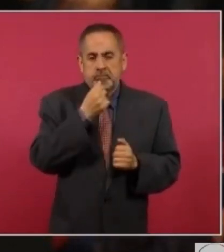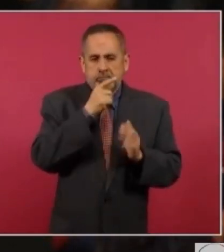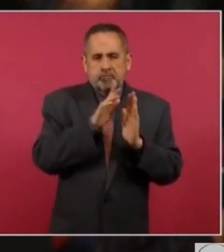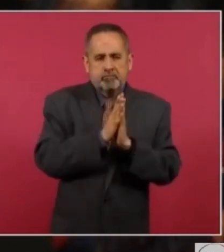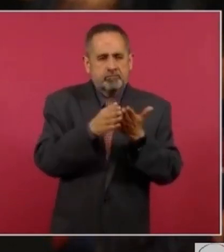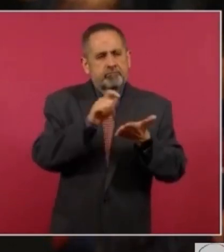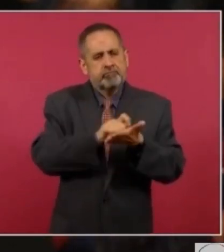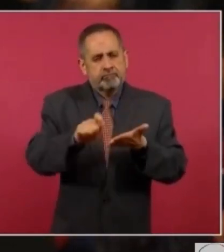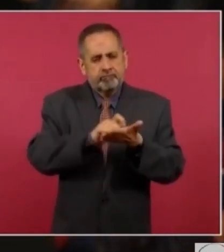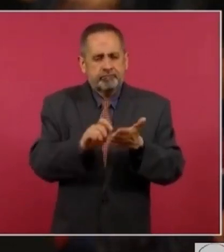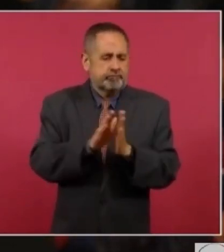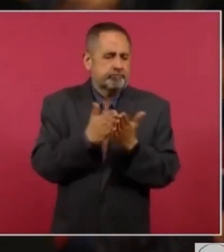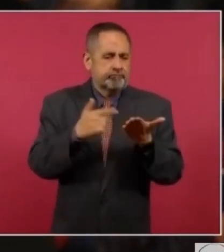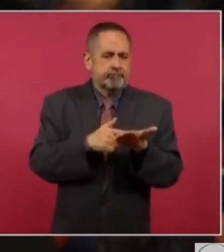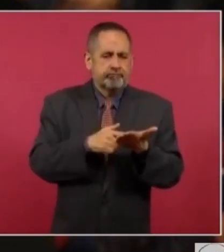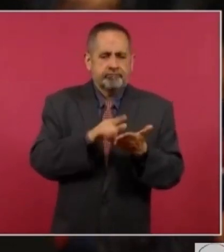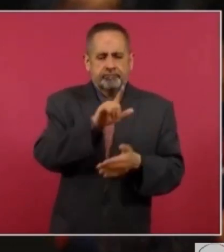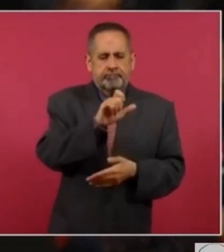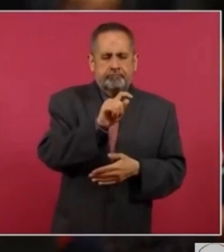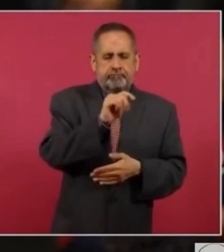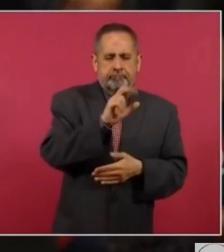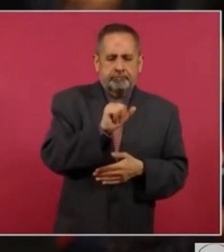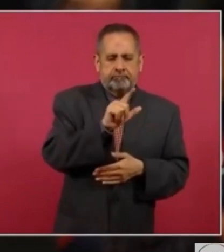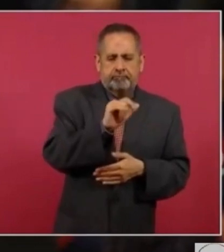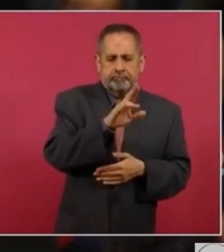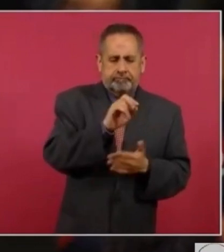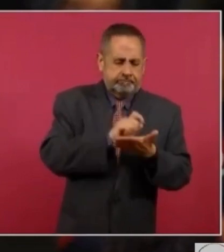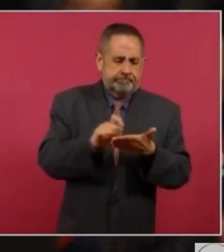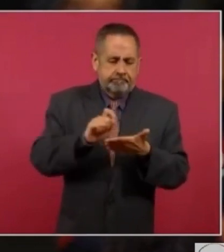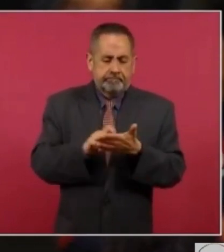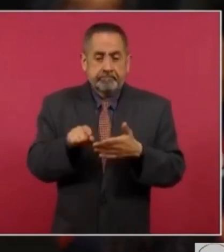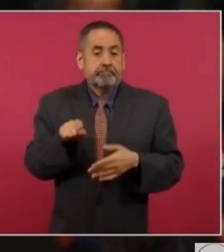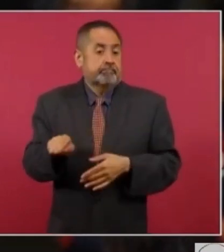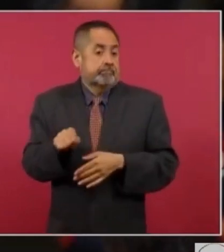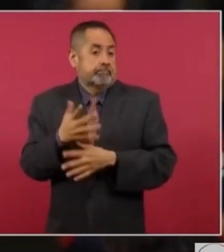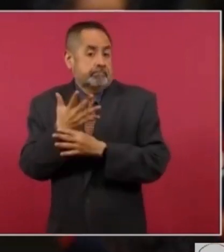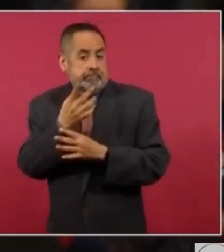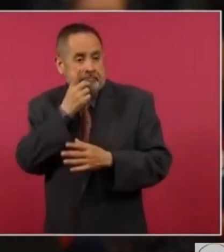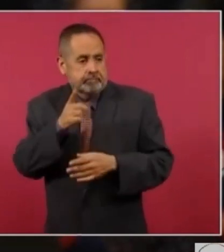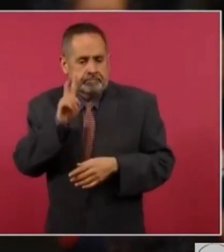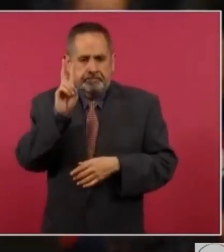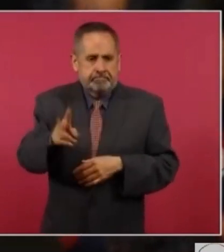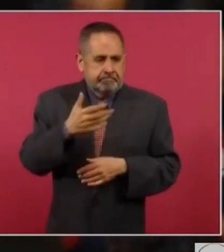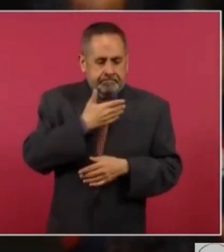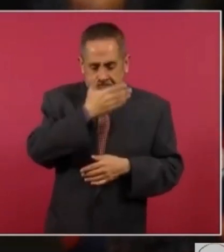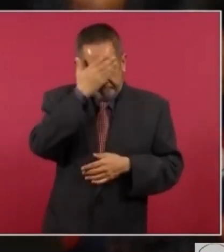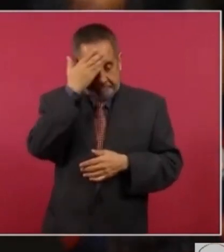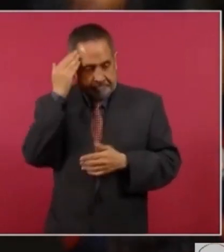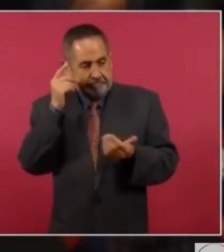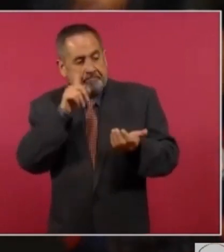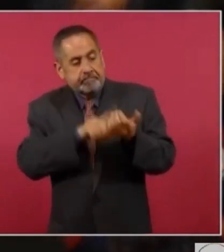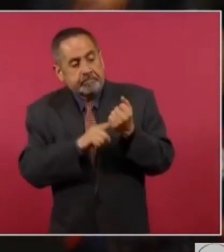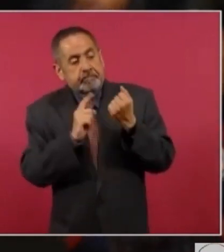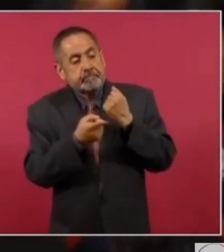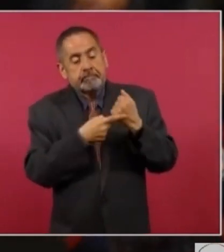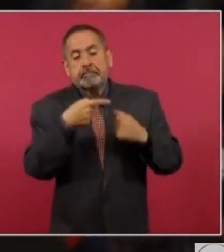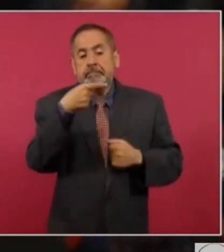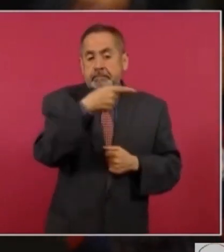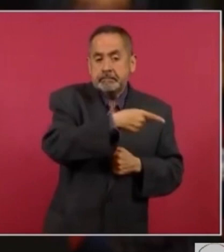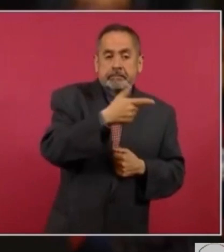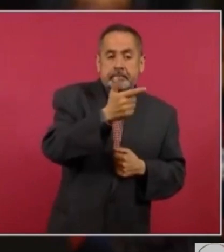Letras Libres donde decía que pues él no tenía conocimiento, no sabía supuestamente si Genaro García Luna